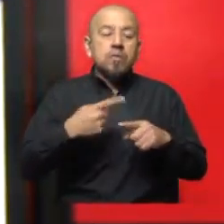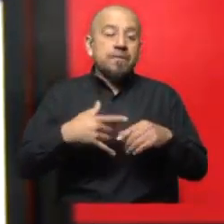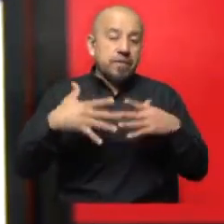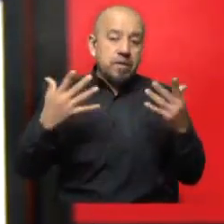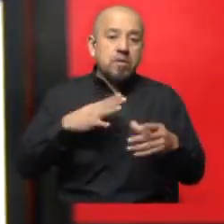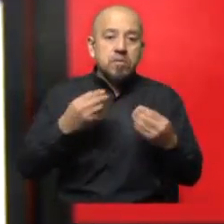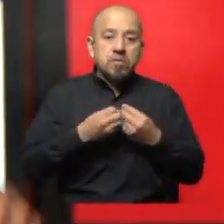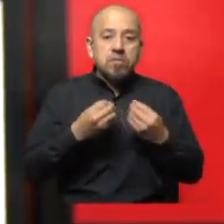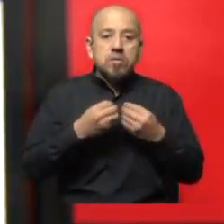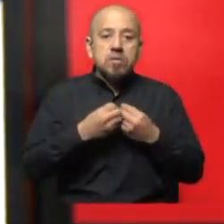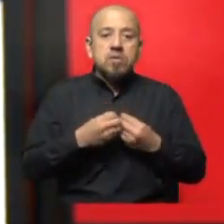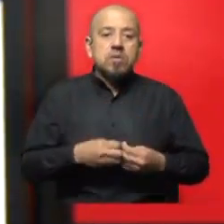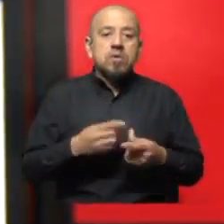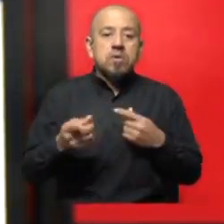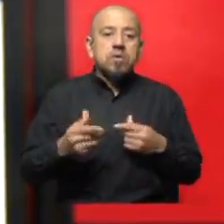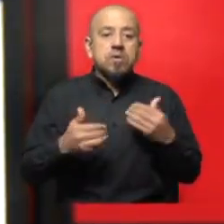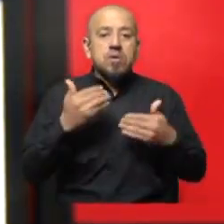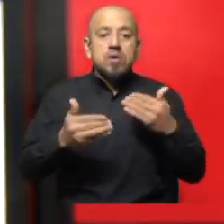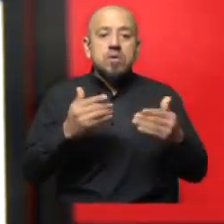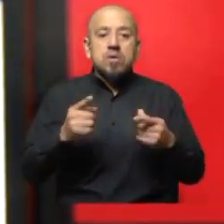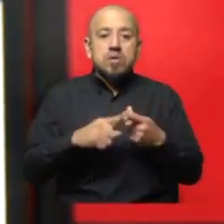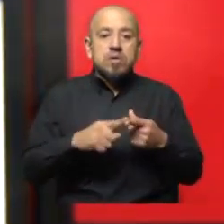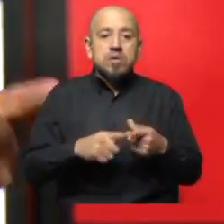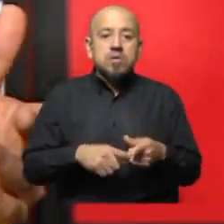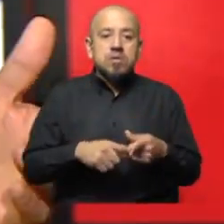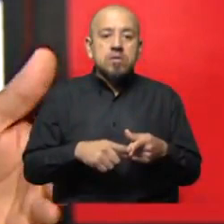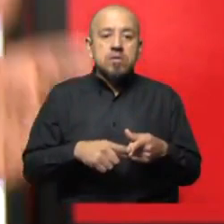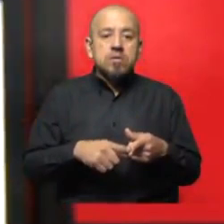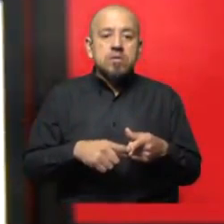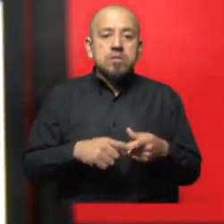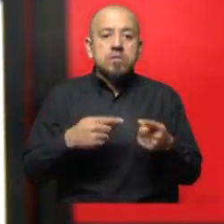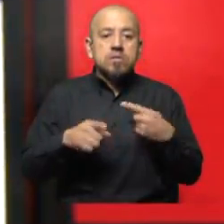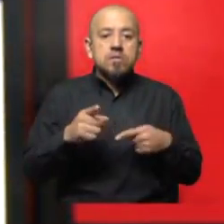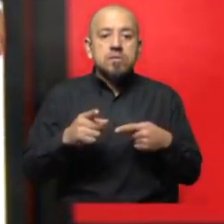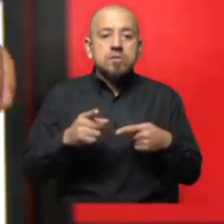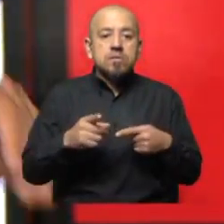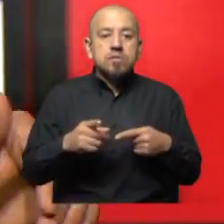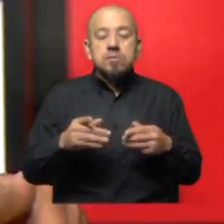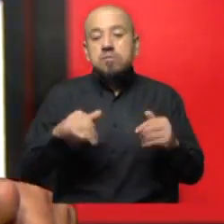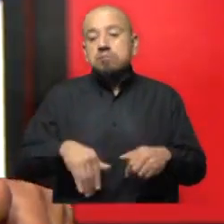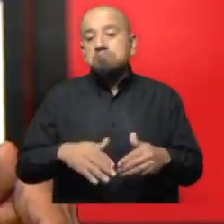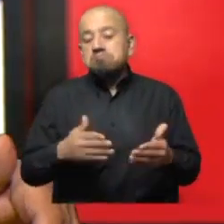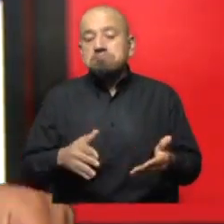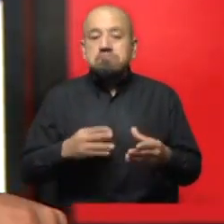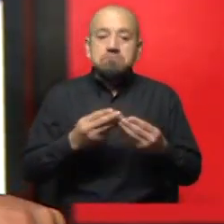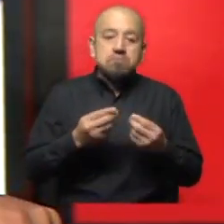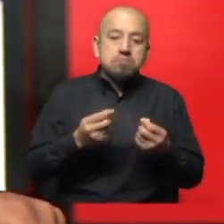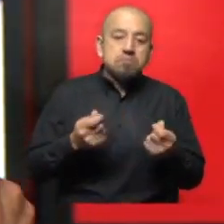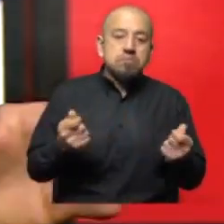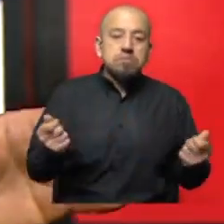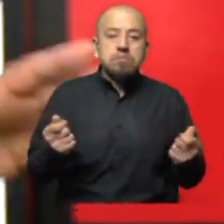para atrás agarrar vuelo atrás a creer un poco nos llegue el momento baja un poquito